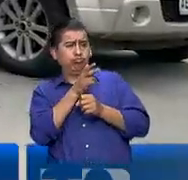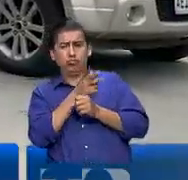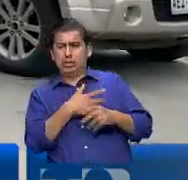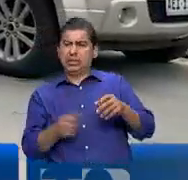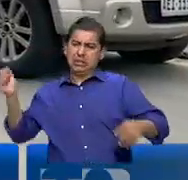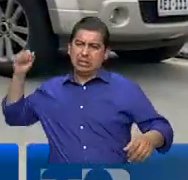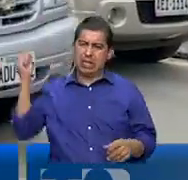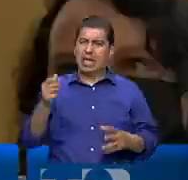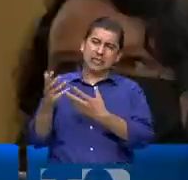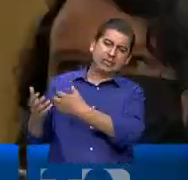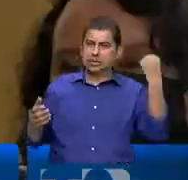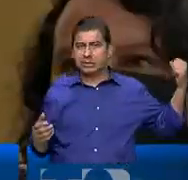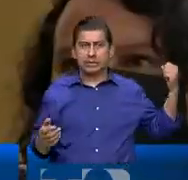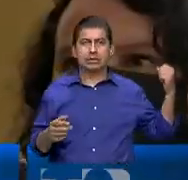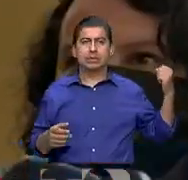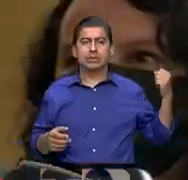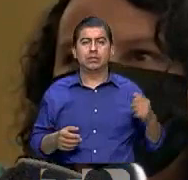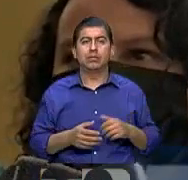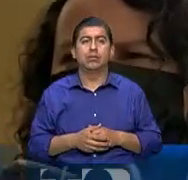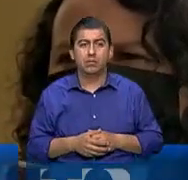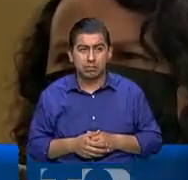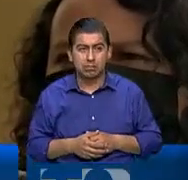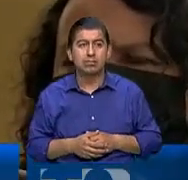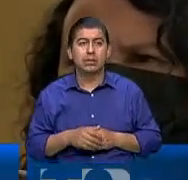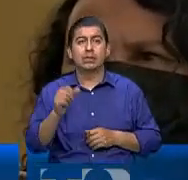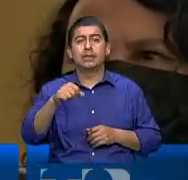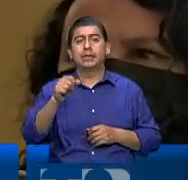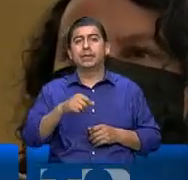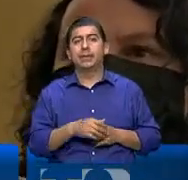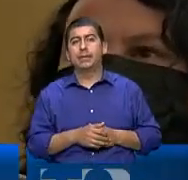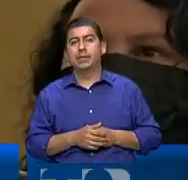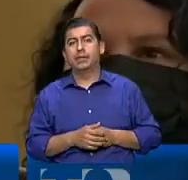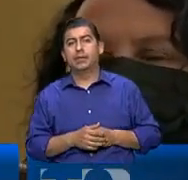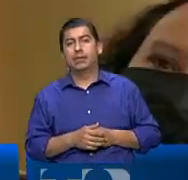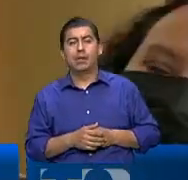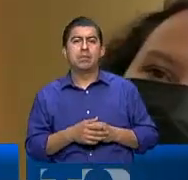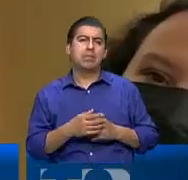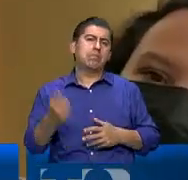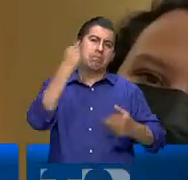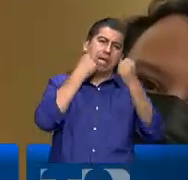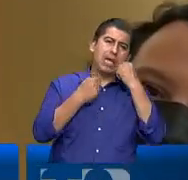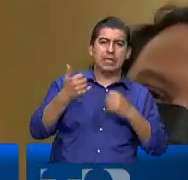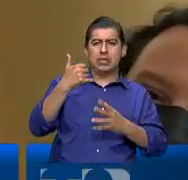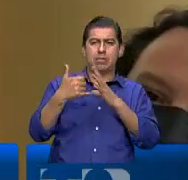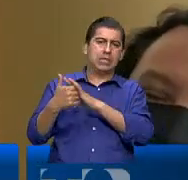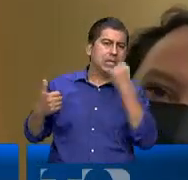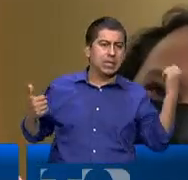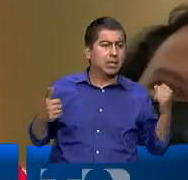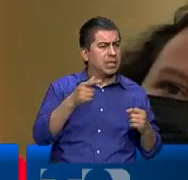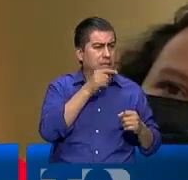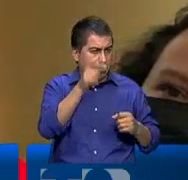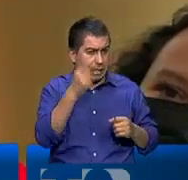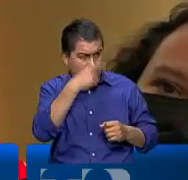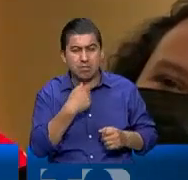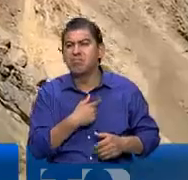fue sustraído. Me dieron con el palo y me quitaron el celular. ¿Reconoce a los agresores? No,